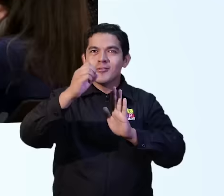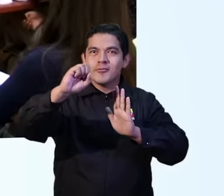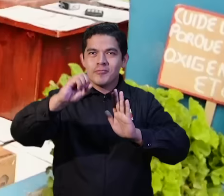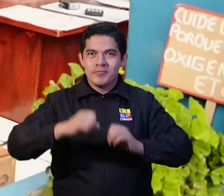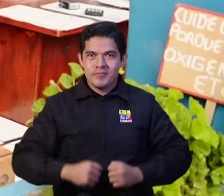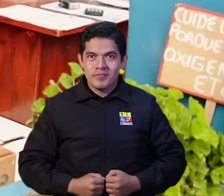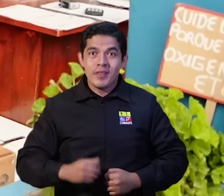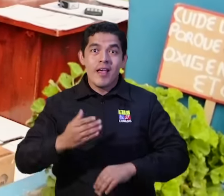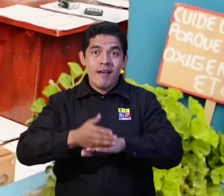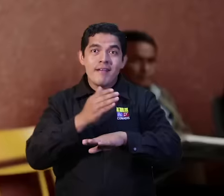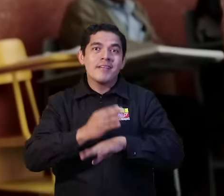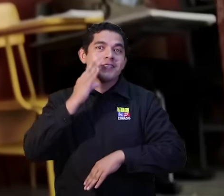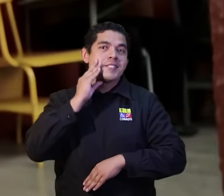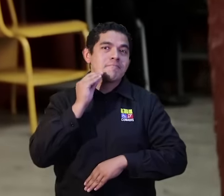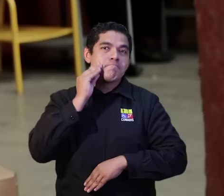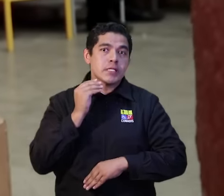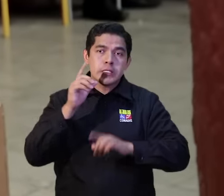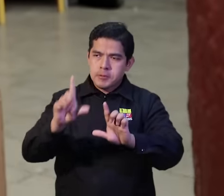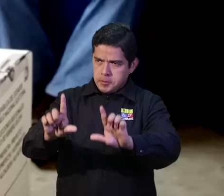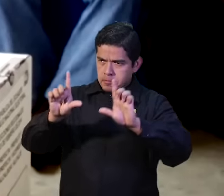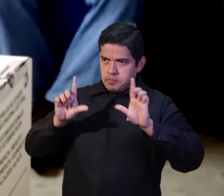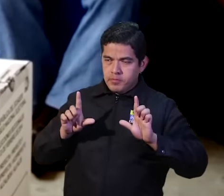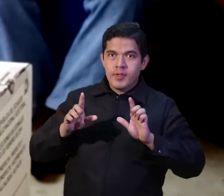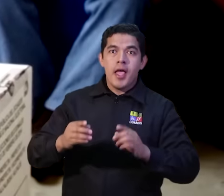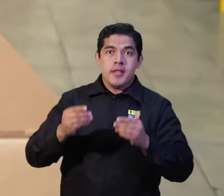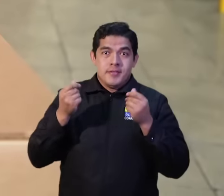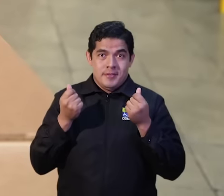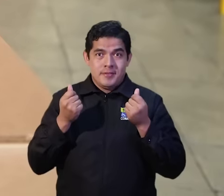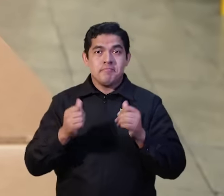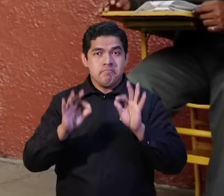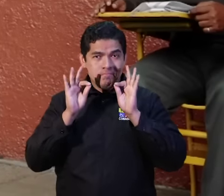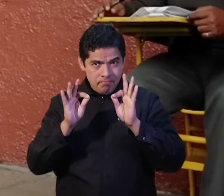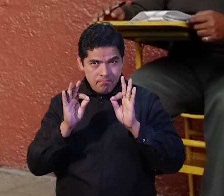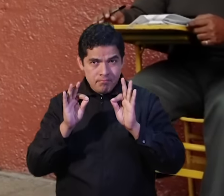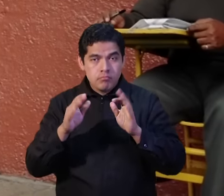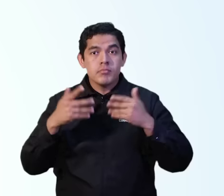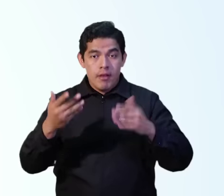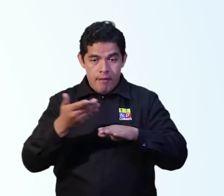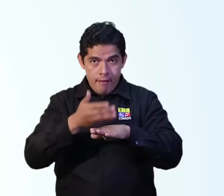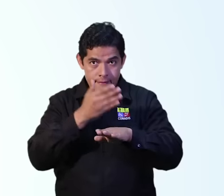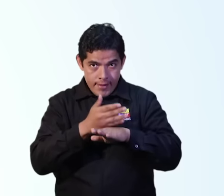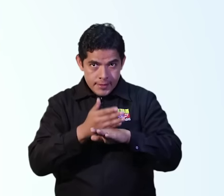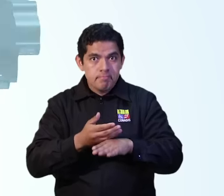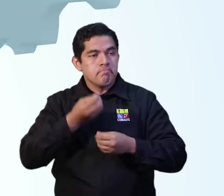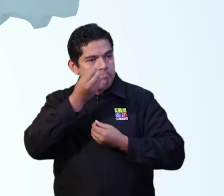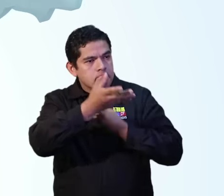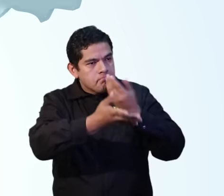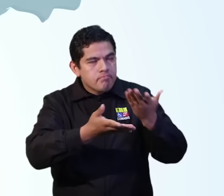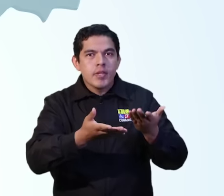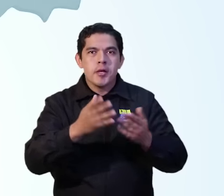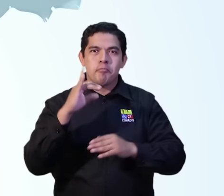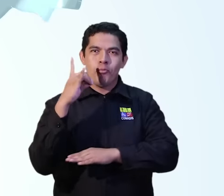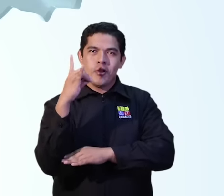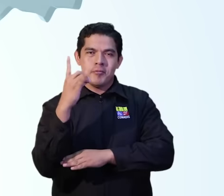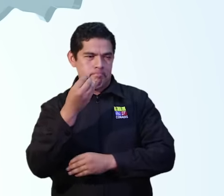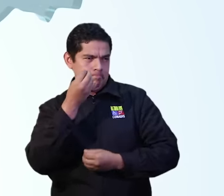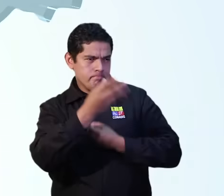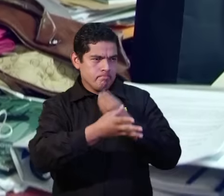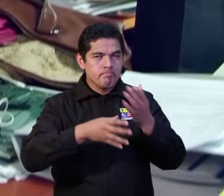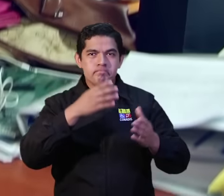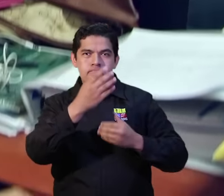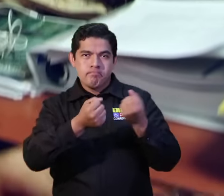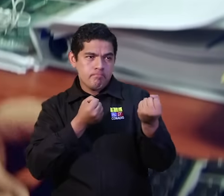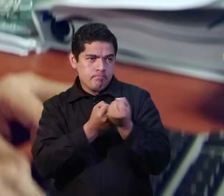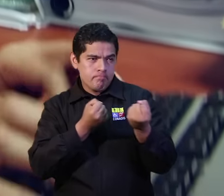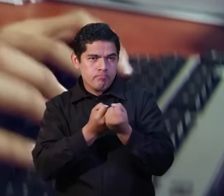ISO. La experiencia del proceso para lograr una certificación ISO electoral fue compartida en Bolivia. El CNE